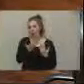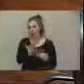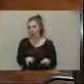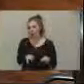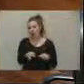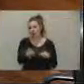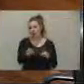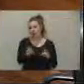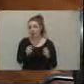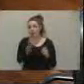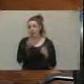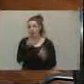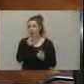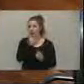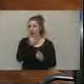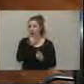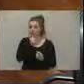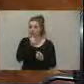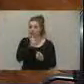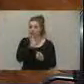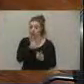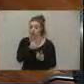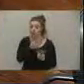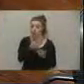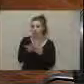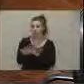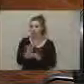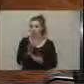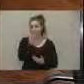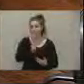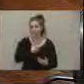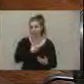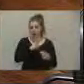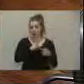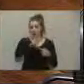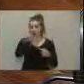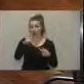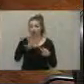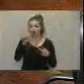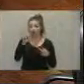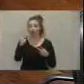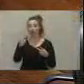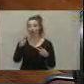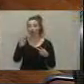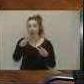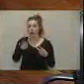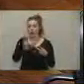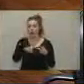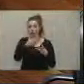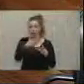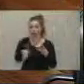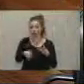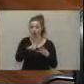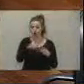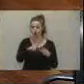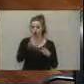decirlo de alguna manera, peticiones de tres ayuntamientos, Fijón, Soto del Barco y Siero, como crecimiento de escuelas de 0